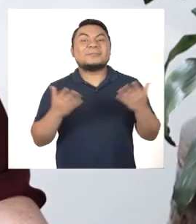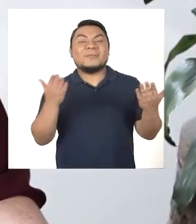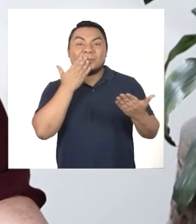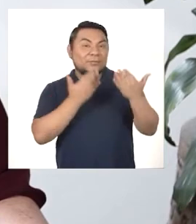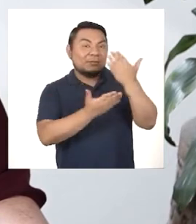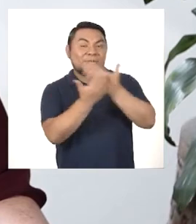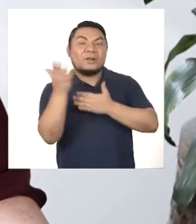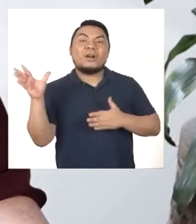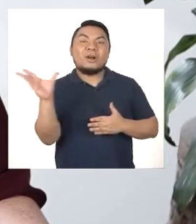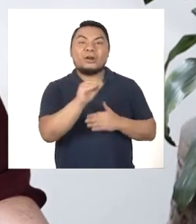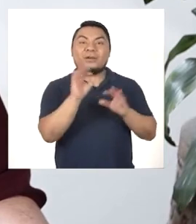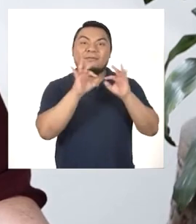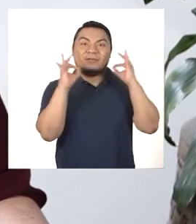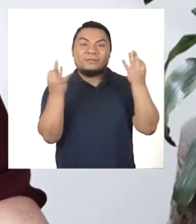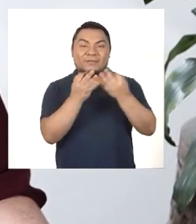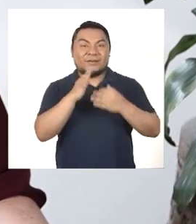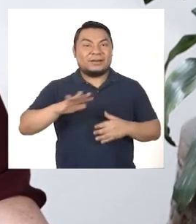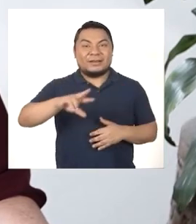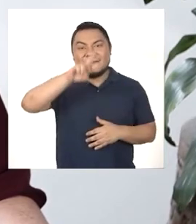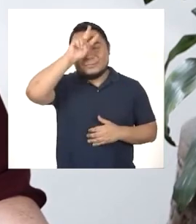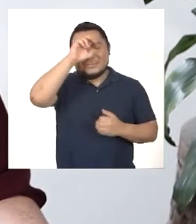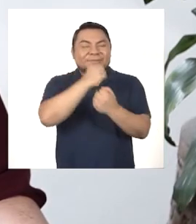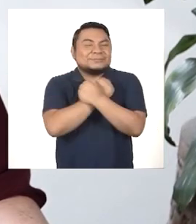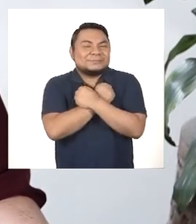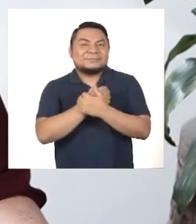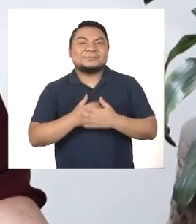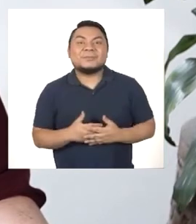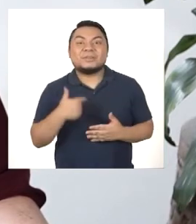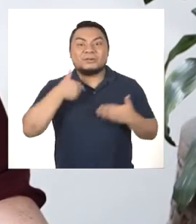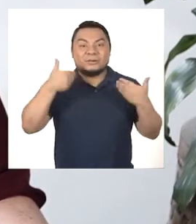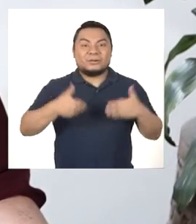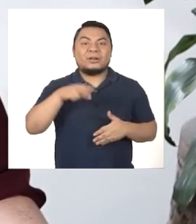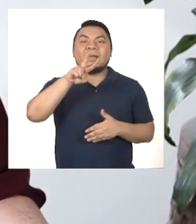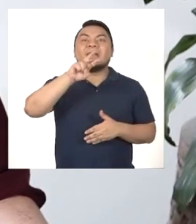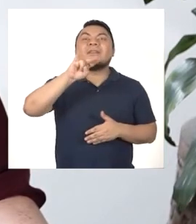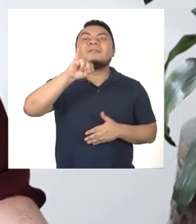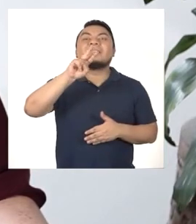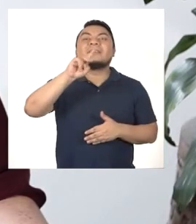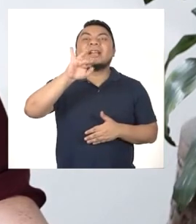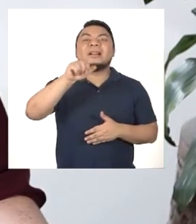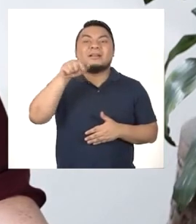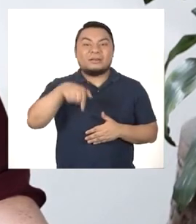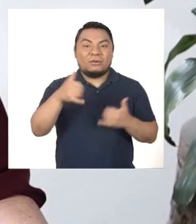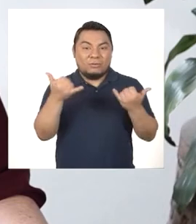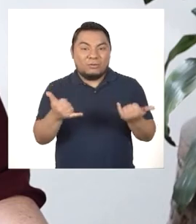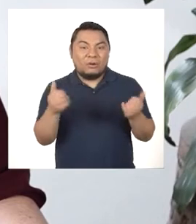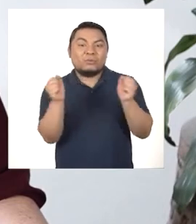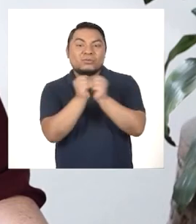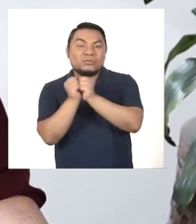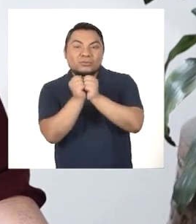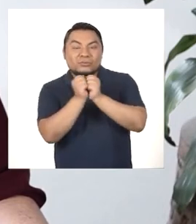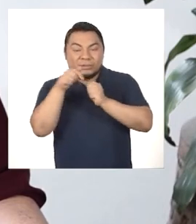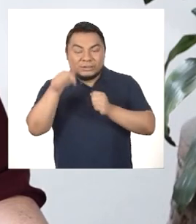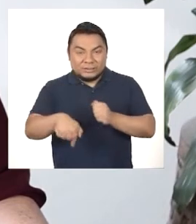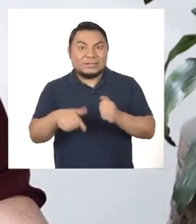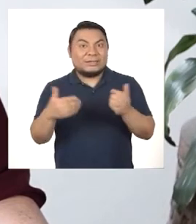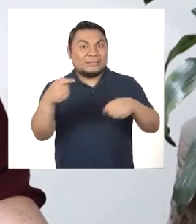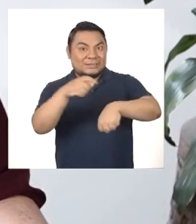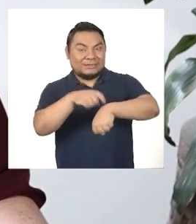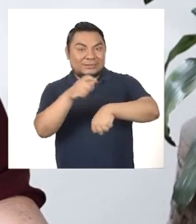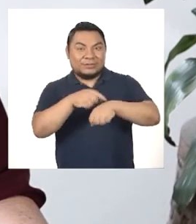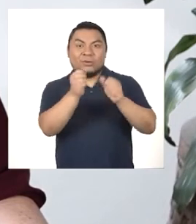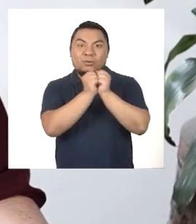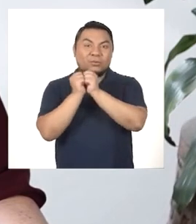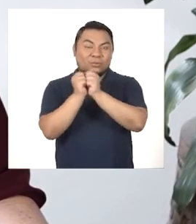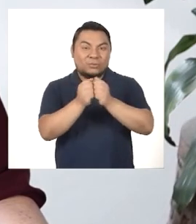Buenos días a todas las familias de nuestro querido Perú. Yo soy Viviana Guerrero y hoy los acompañaré en este espacio